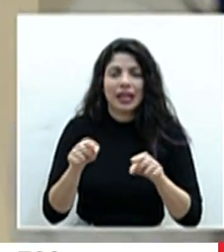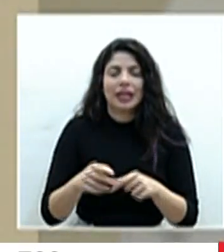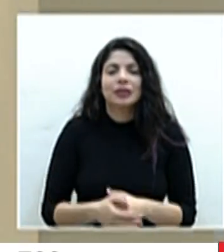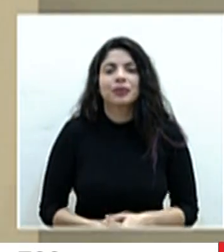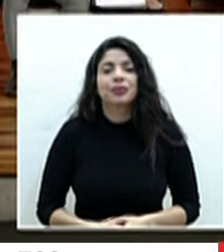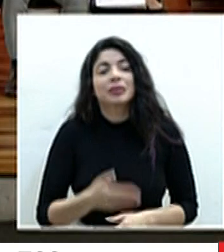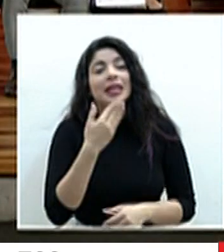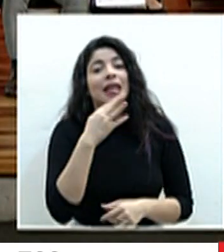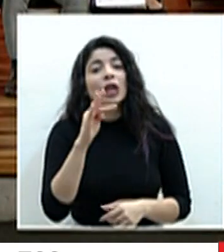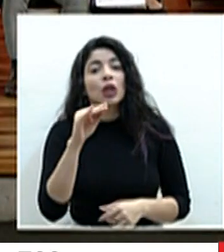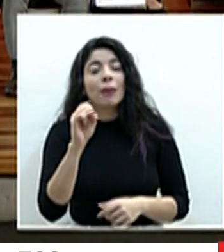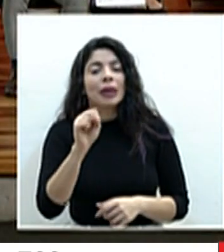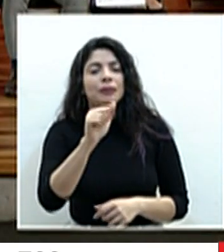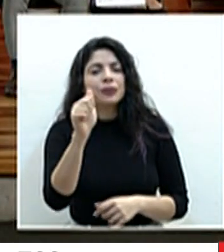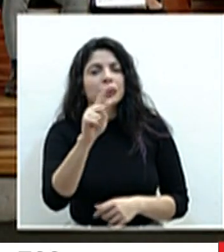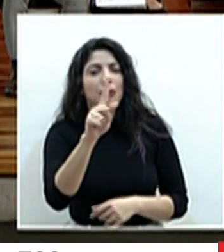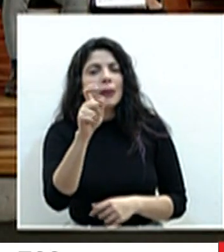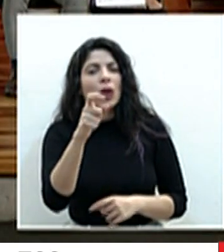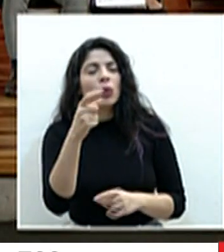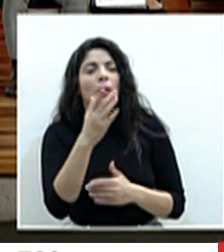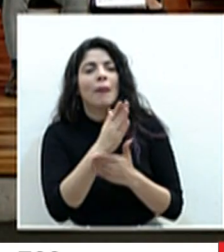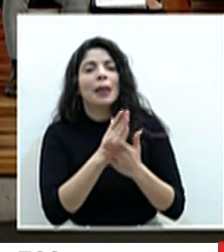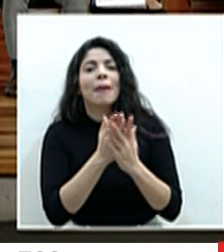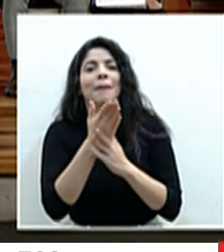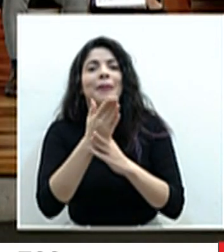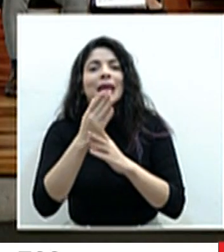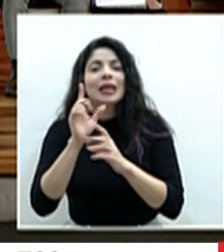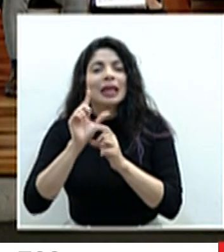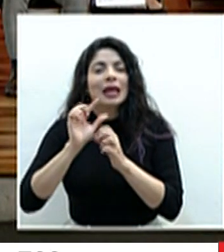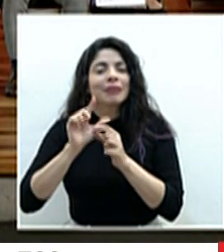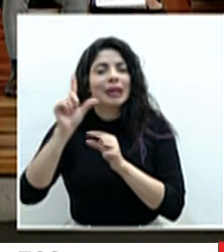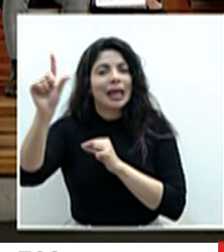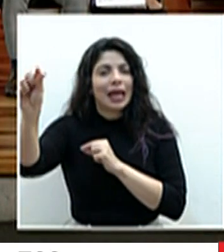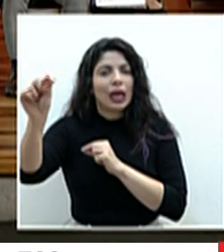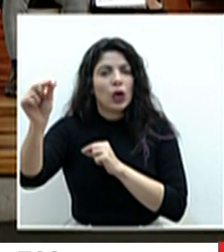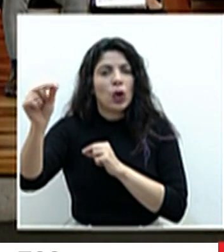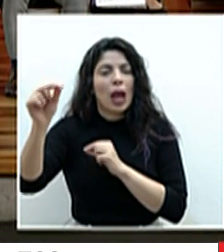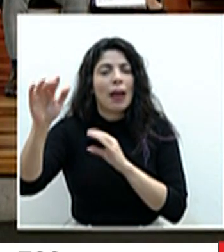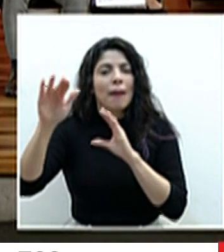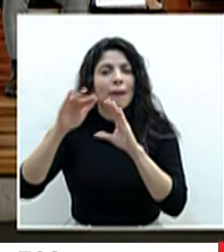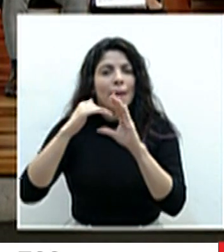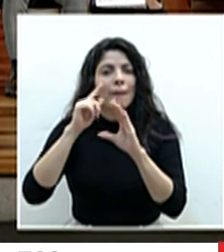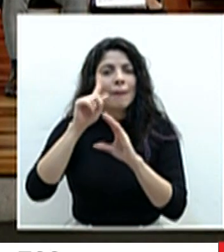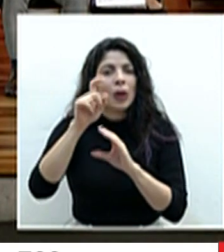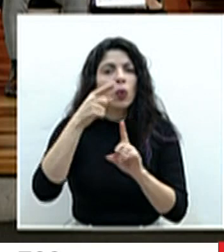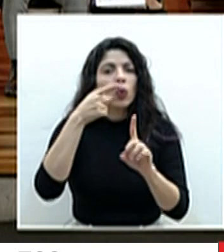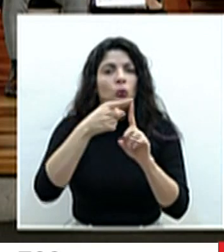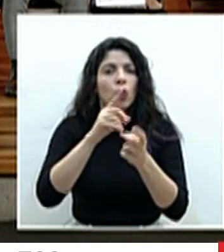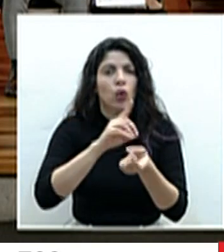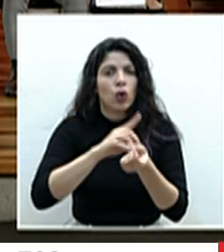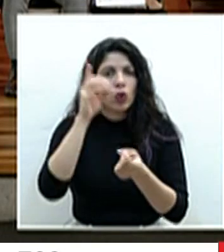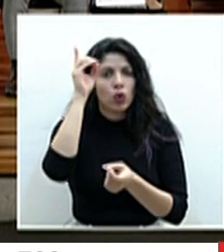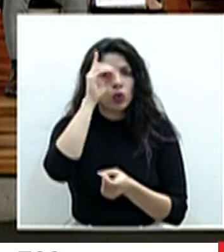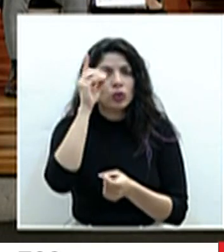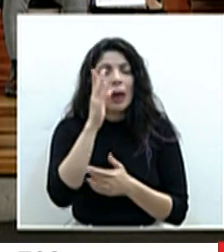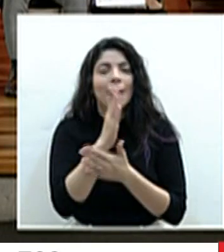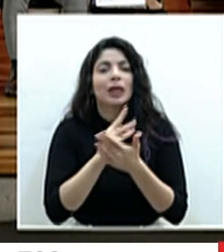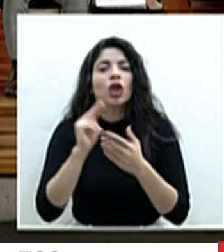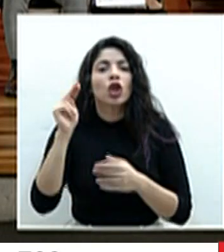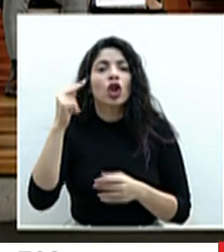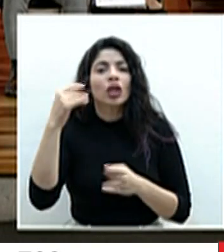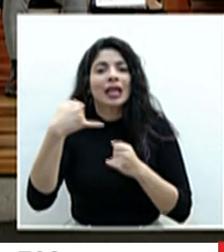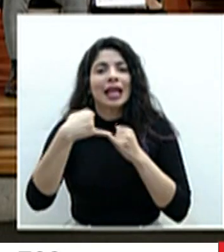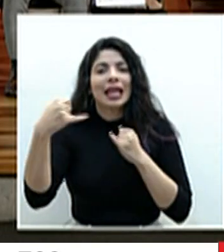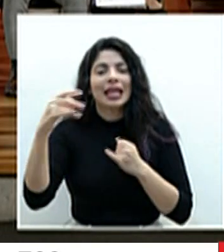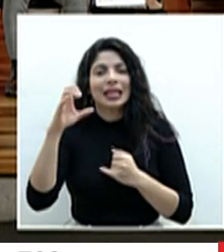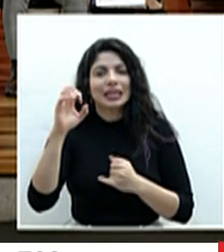Tomás. La siguiente consulta es de un medio regional y va dirigida al doctor Salas. La realiza Noticias en